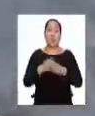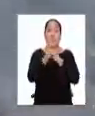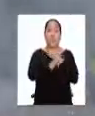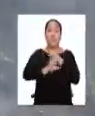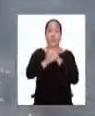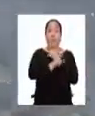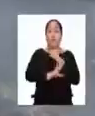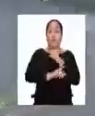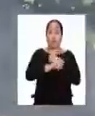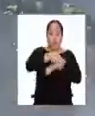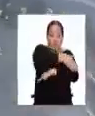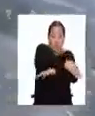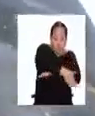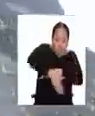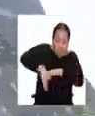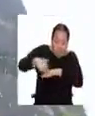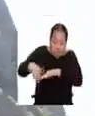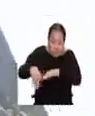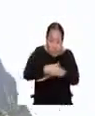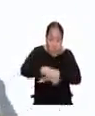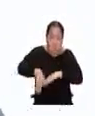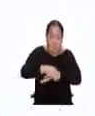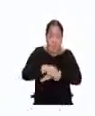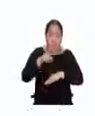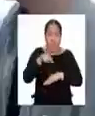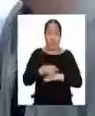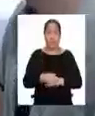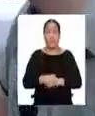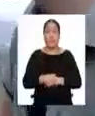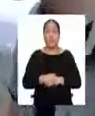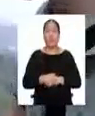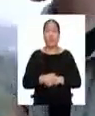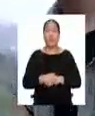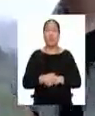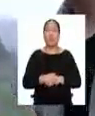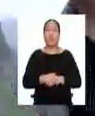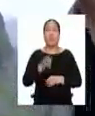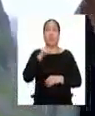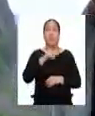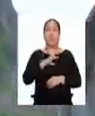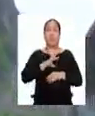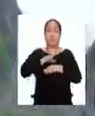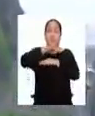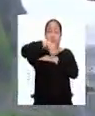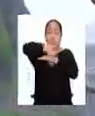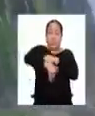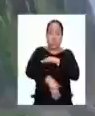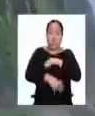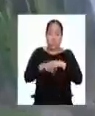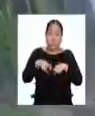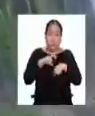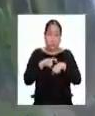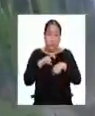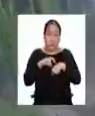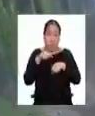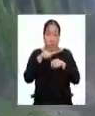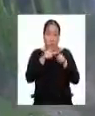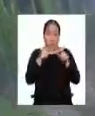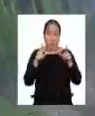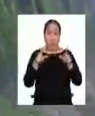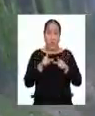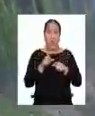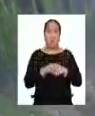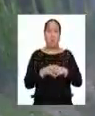seguridad a toda esta zona de los acantilados. Al estar en estado natural todo este sector, frente